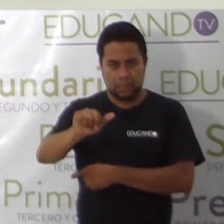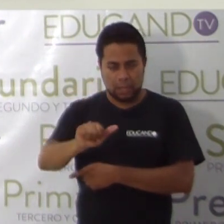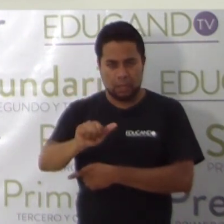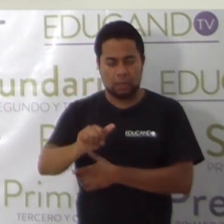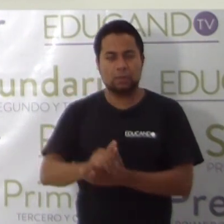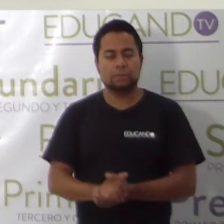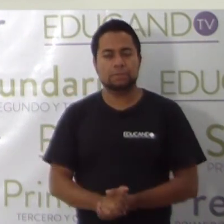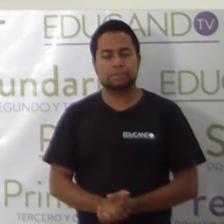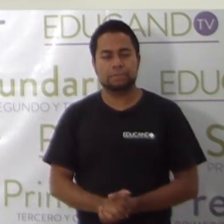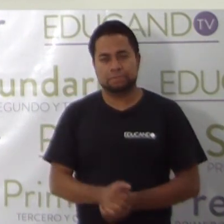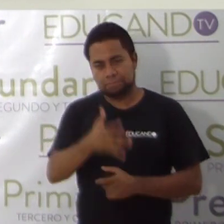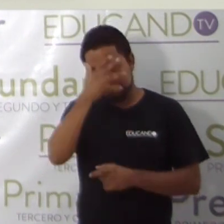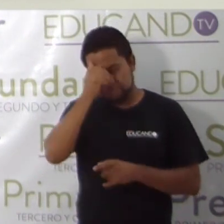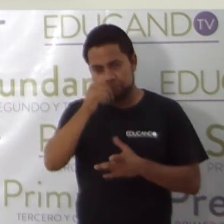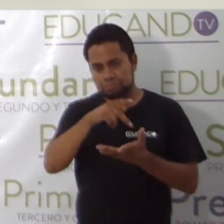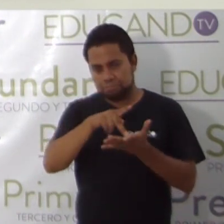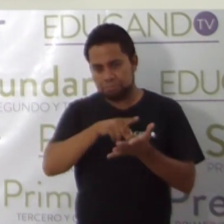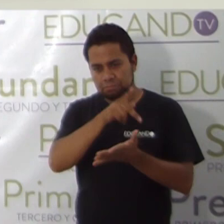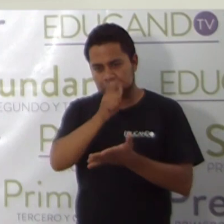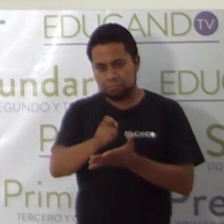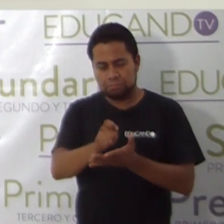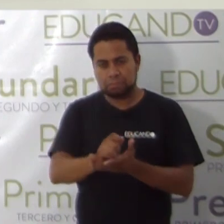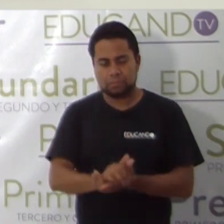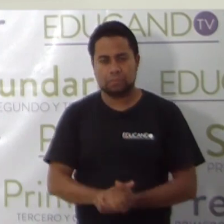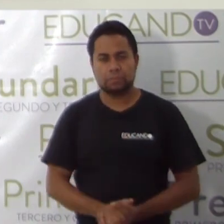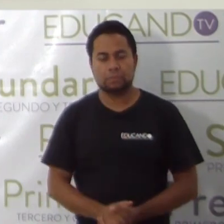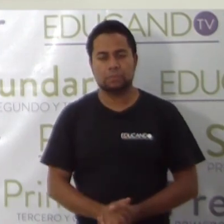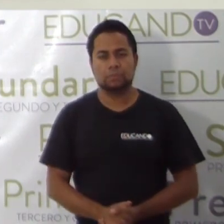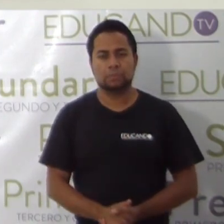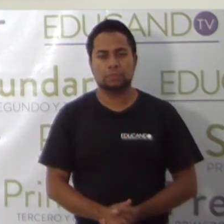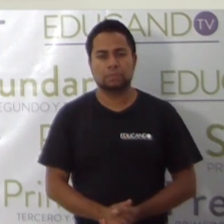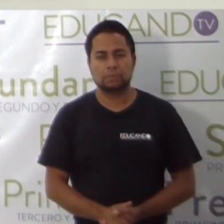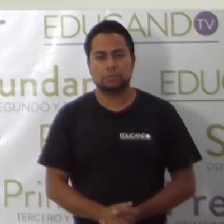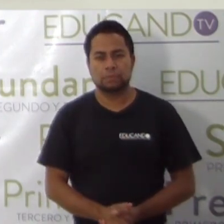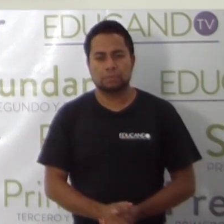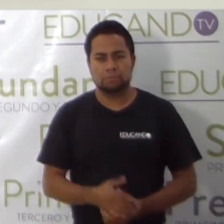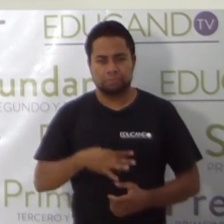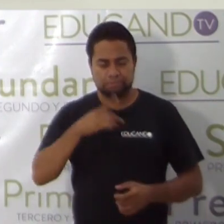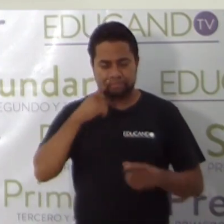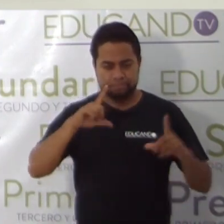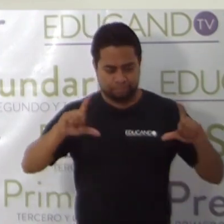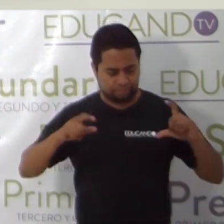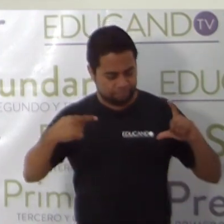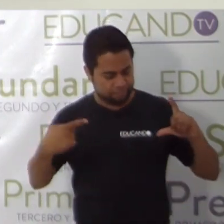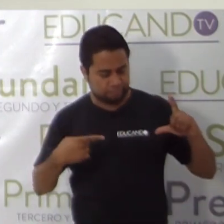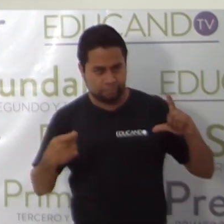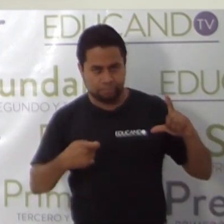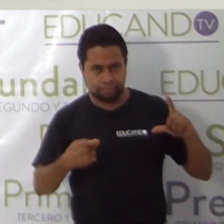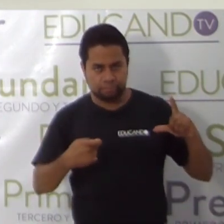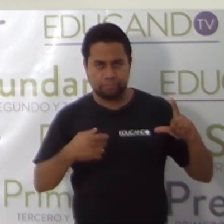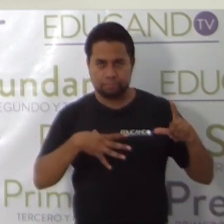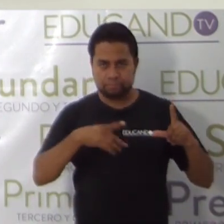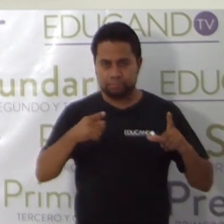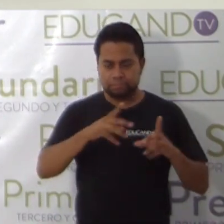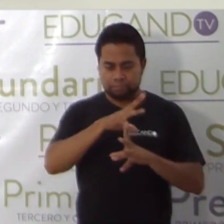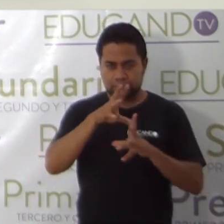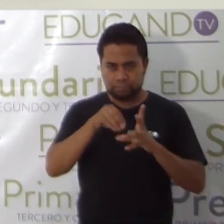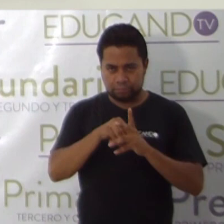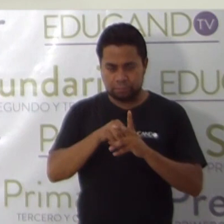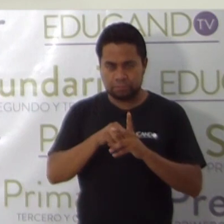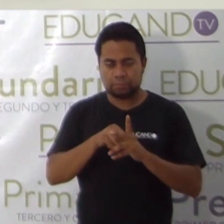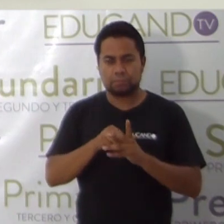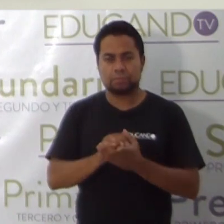Vamos a repasar y tenemos, aquí está, frecuencia absoluta